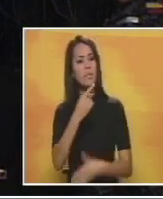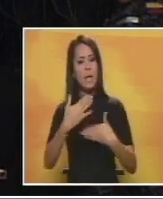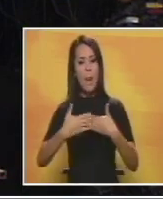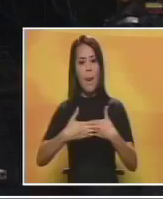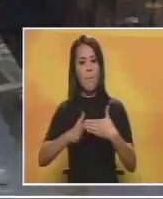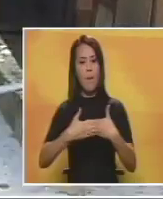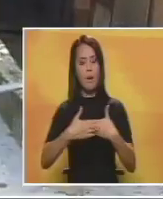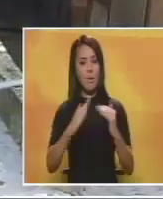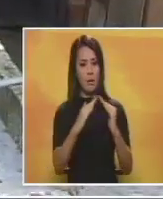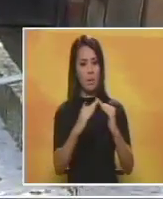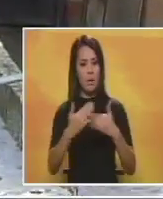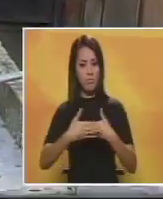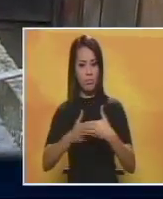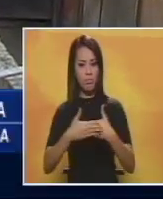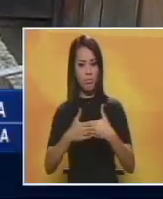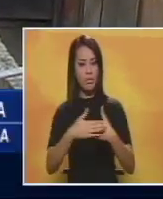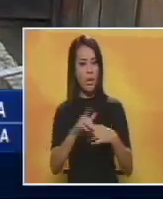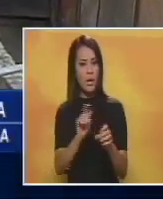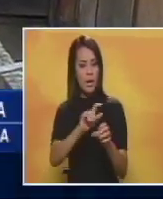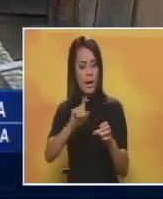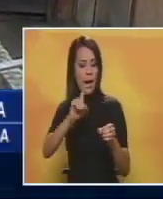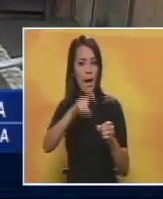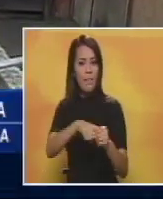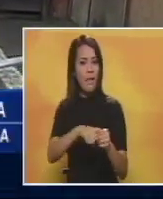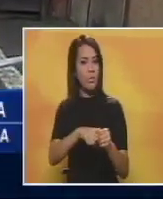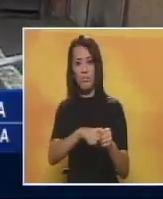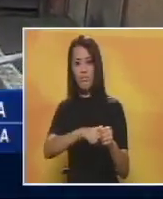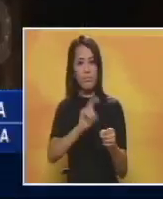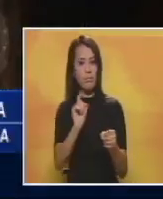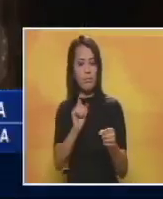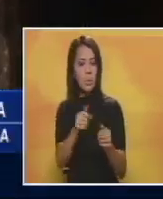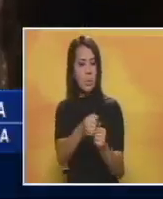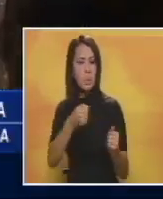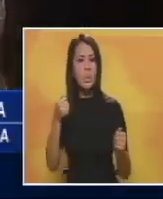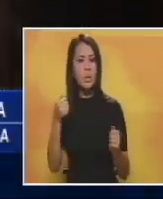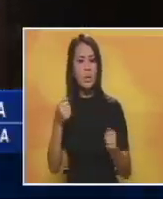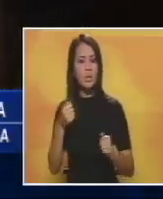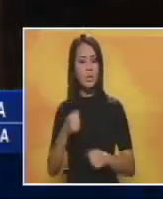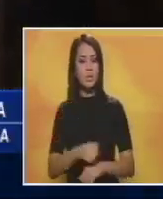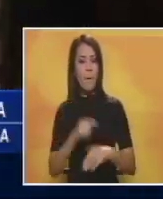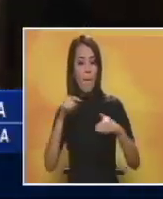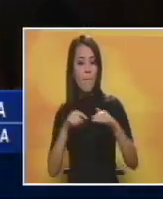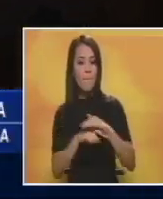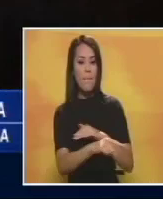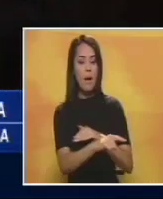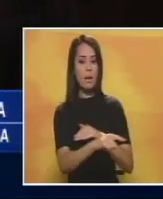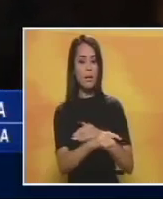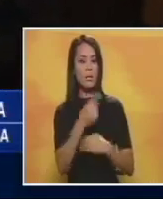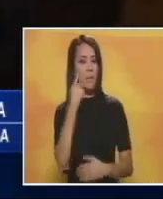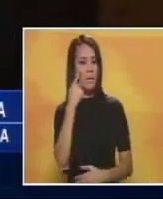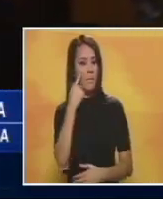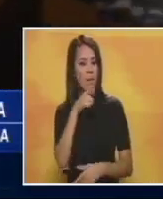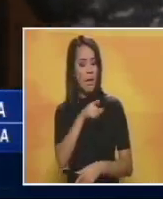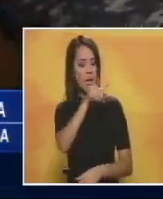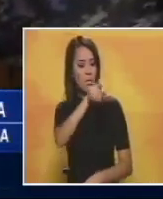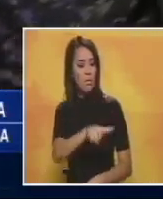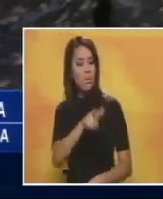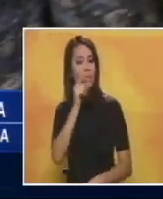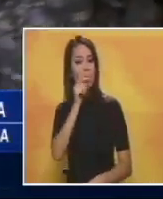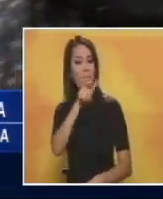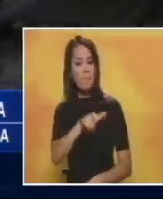de la vivienda se encontraba sin candado y había sido forzada, por lo que procedieron a ingresar, viendo pues el cuerpo